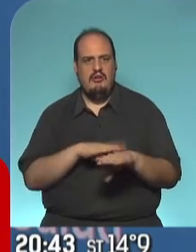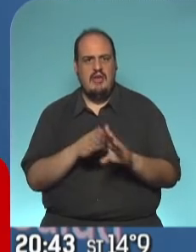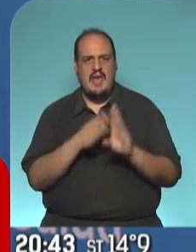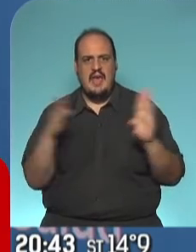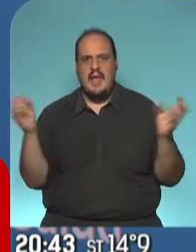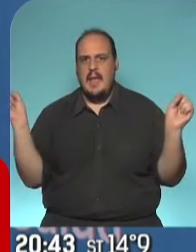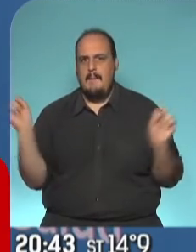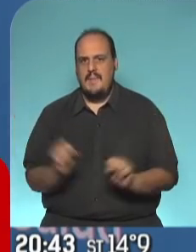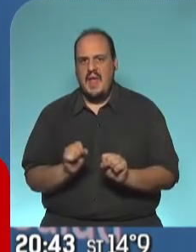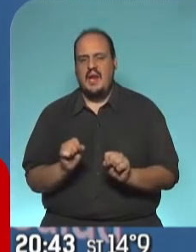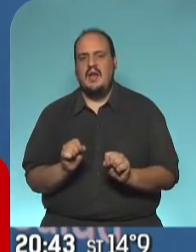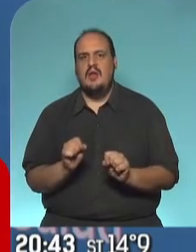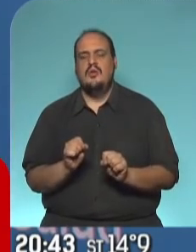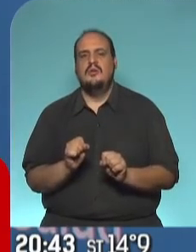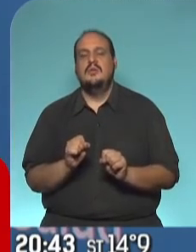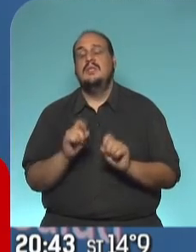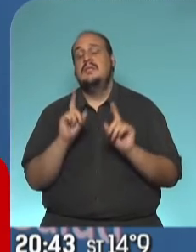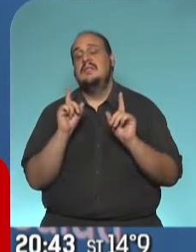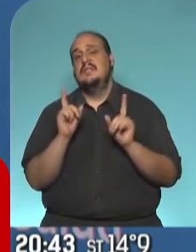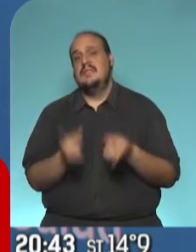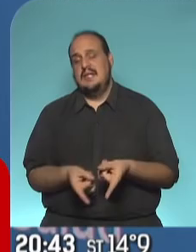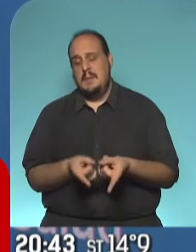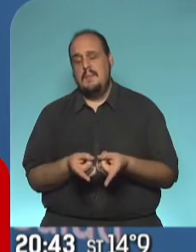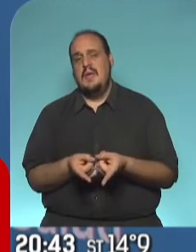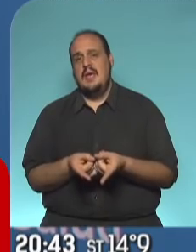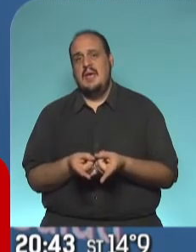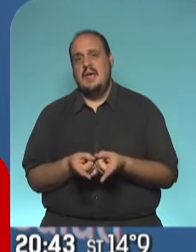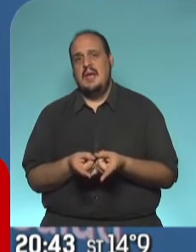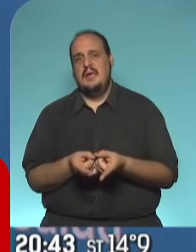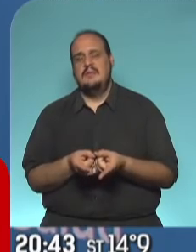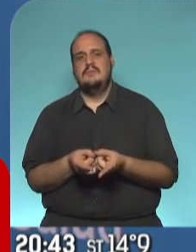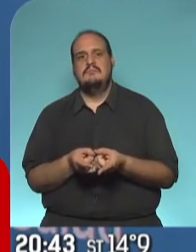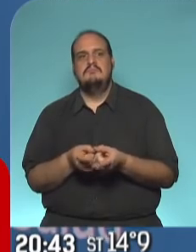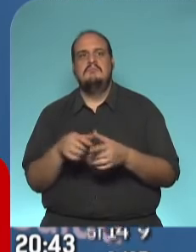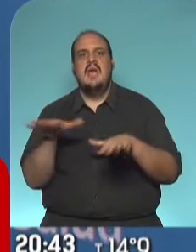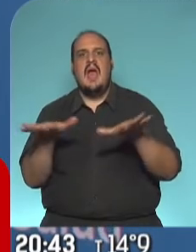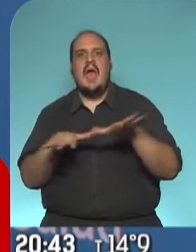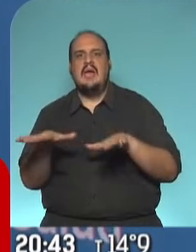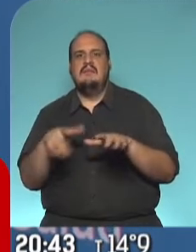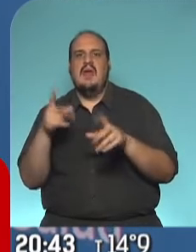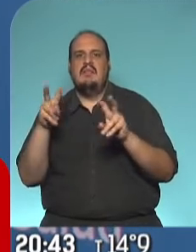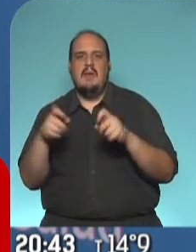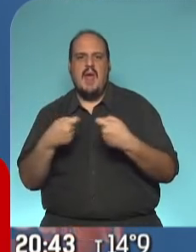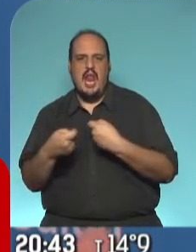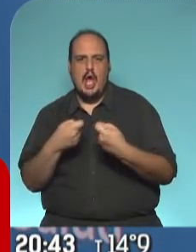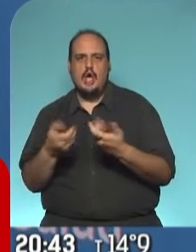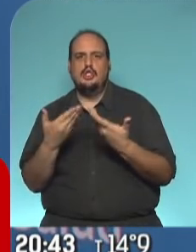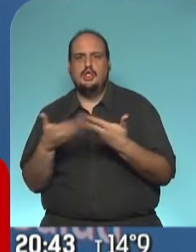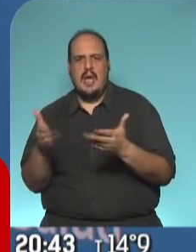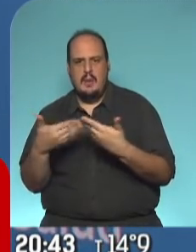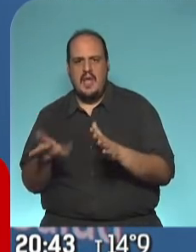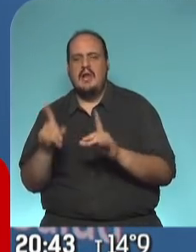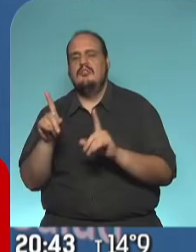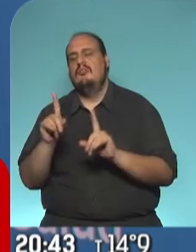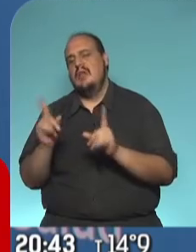se va acercando progresivamente junto al hecho de que hay actividades de tipo productivo, económicas, que sean esenciales,